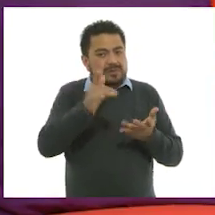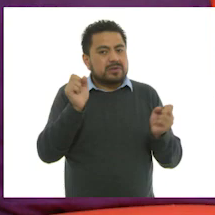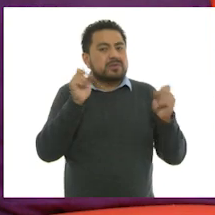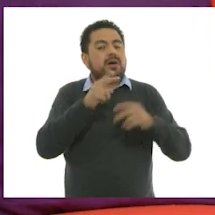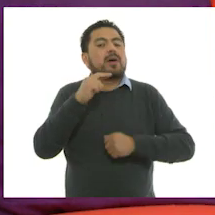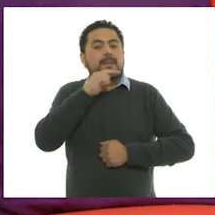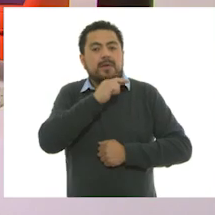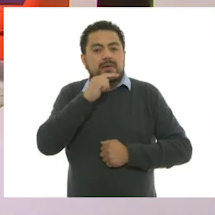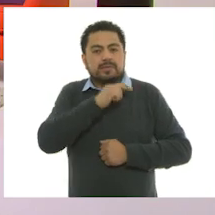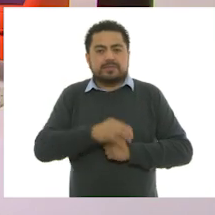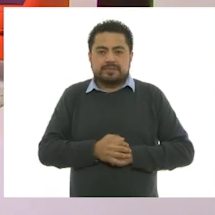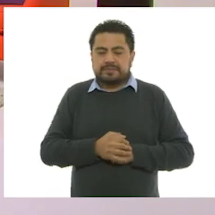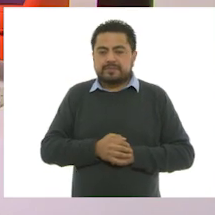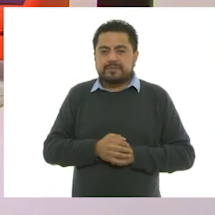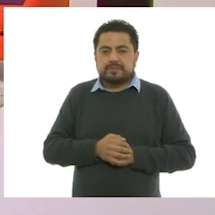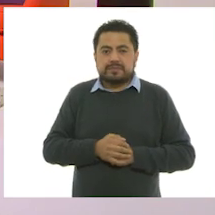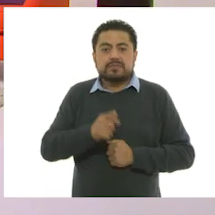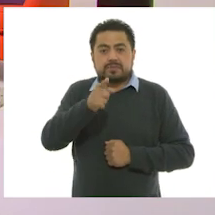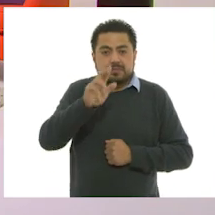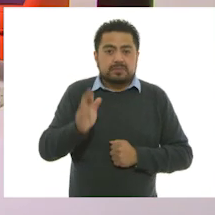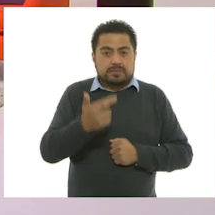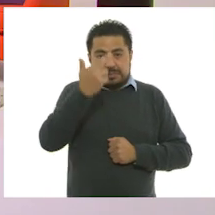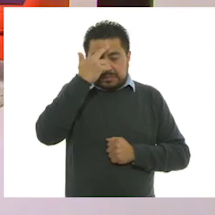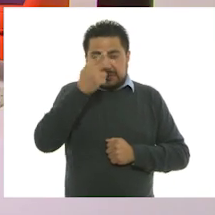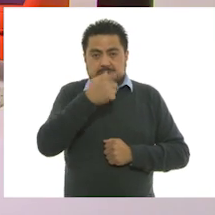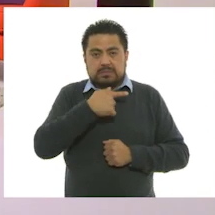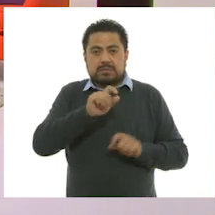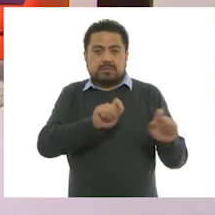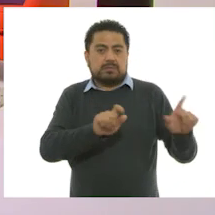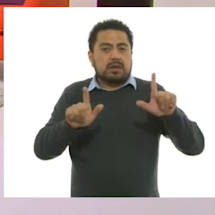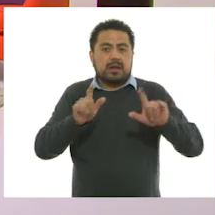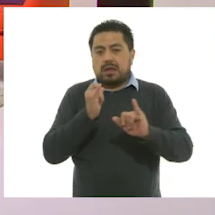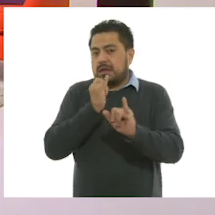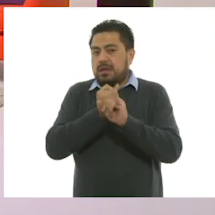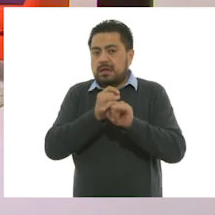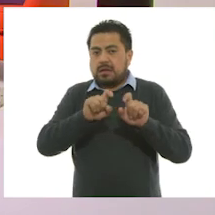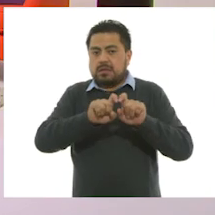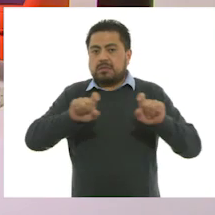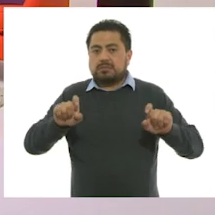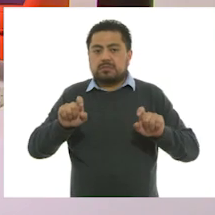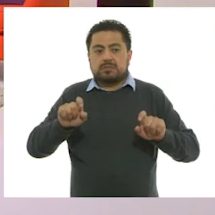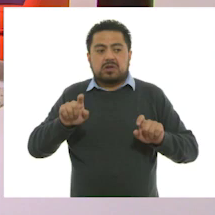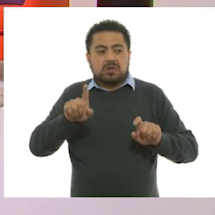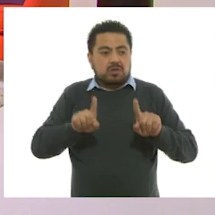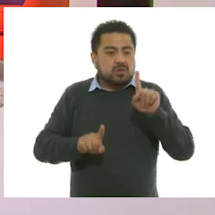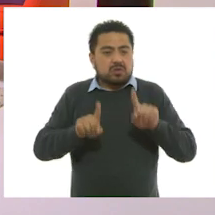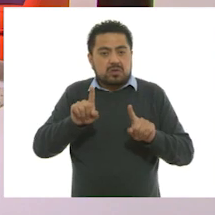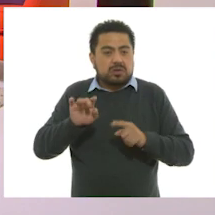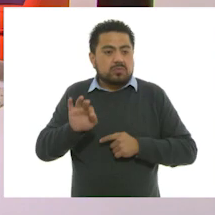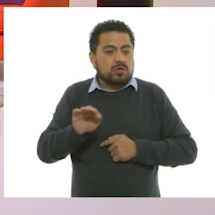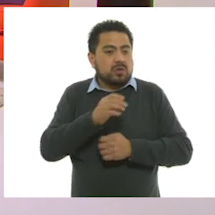vemos pronto. Así es. Les recuerdo que está habilitado el correo que aparece en pantalla,